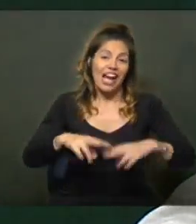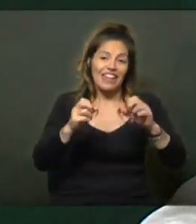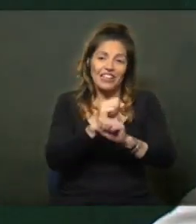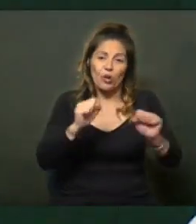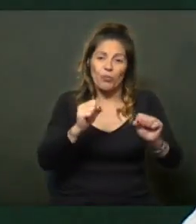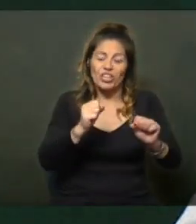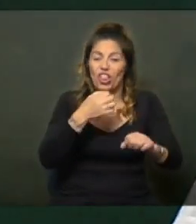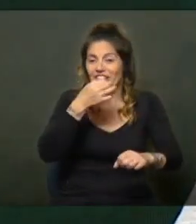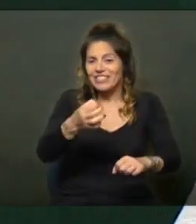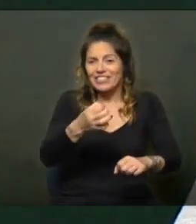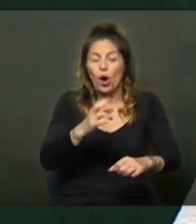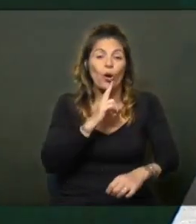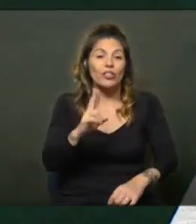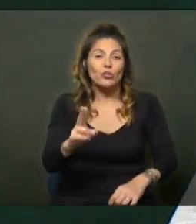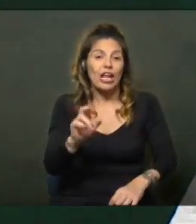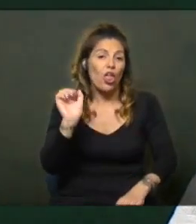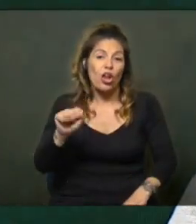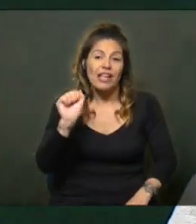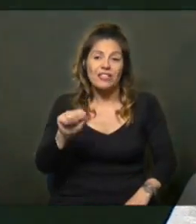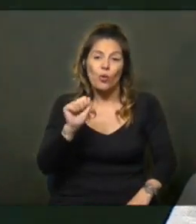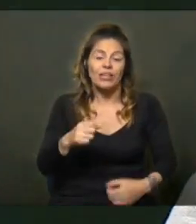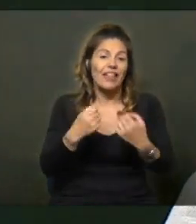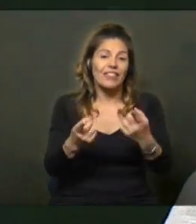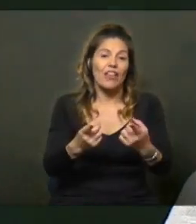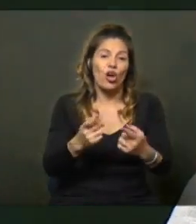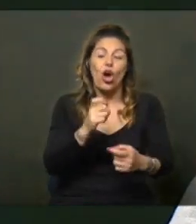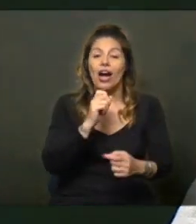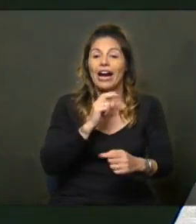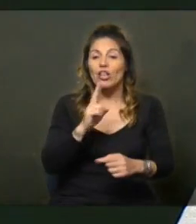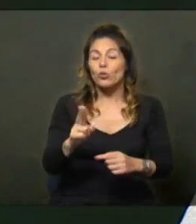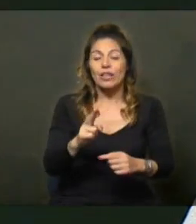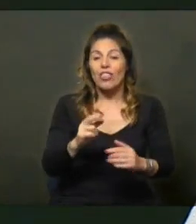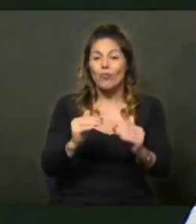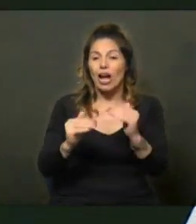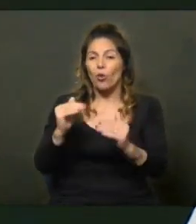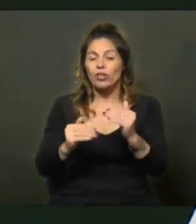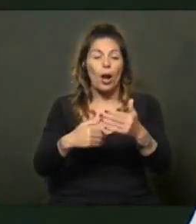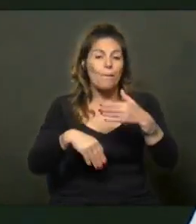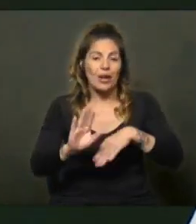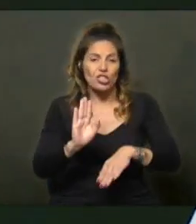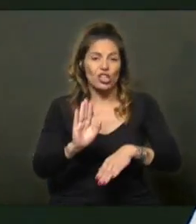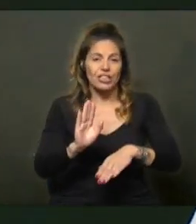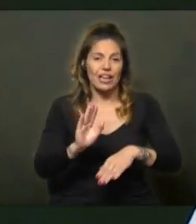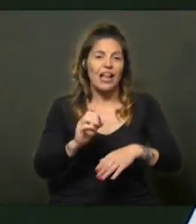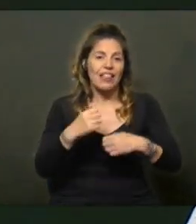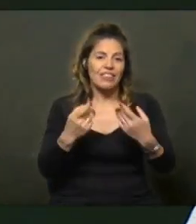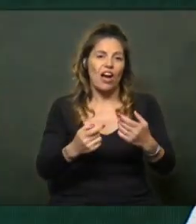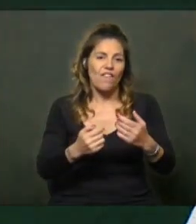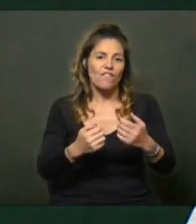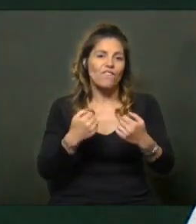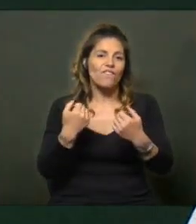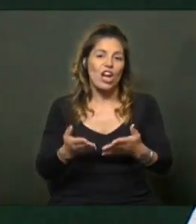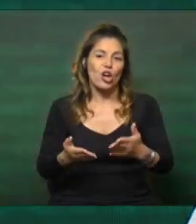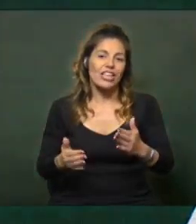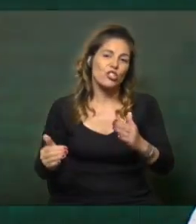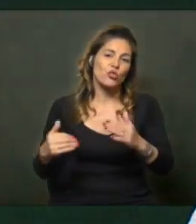era un resultado que las encuestas estaban dando resultados muy ajustados pero la mayoría estaba dando valores superiores a